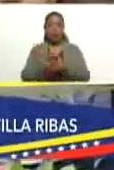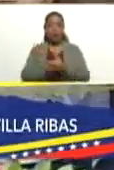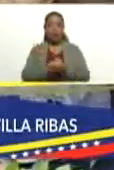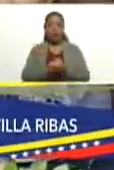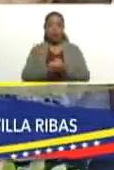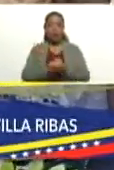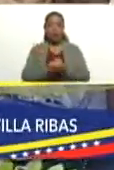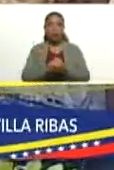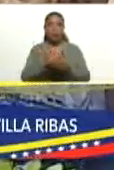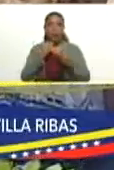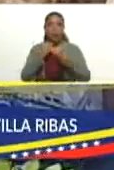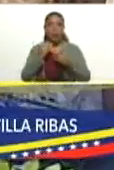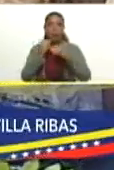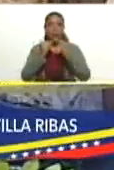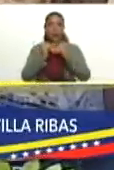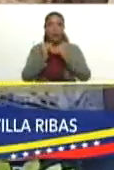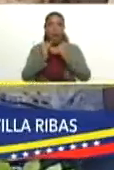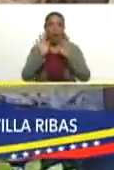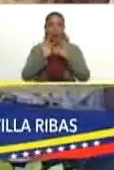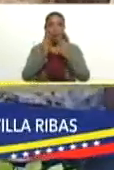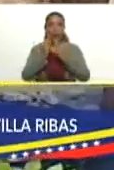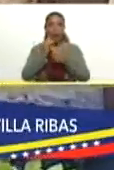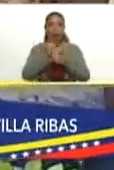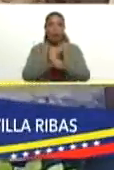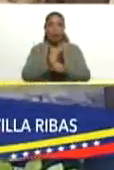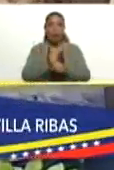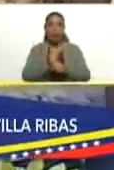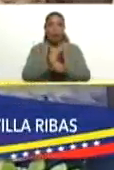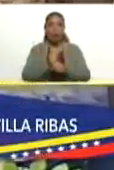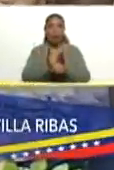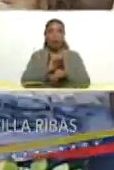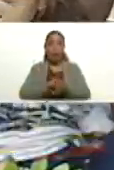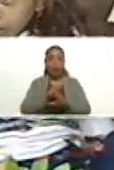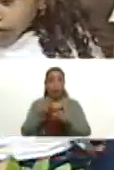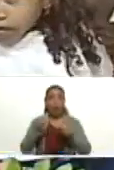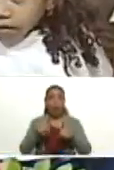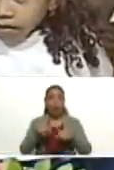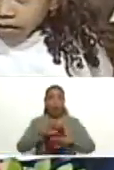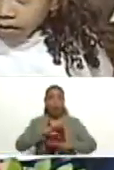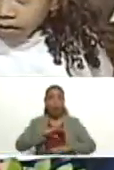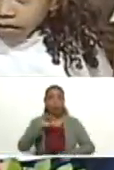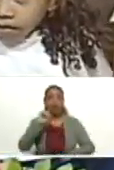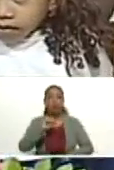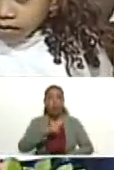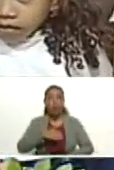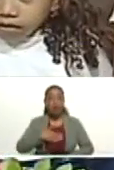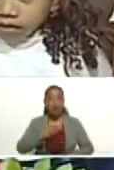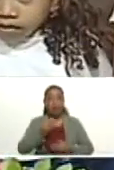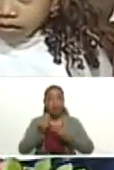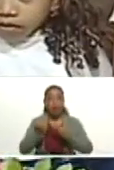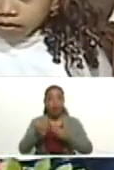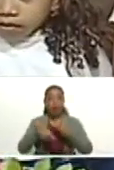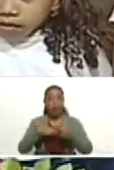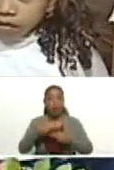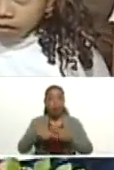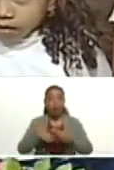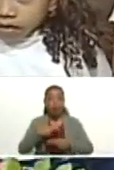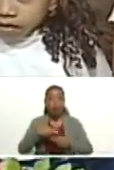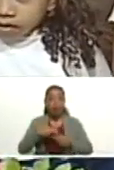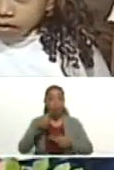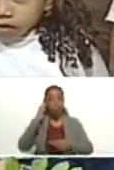para enviar un mensaje a aquellas familias que aún esperan por este beneficio, que sí es posible, que la revolución bolivariana